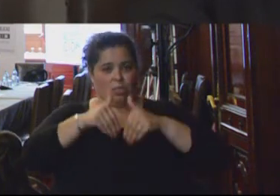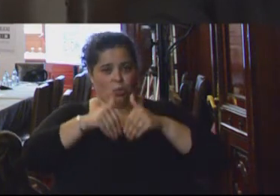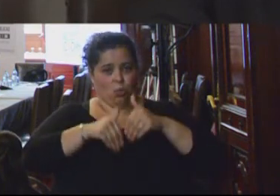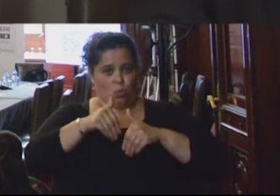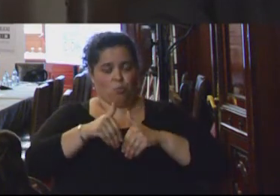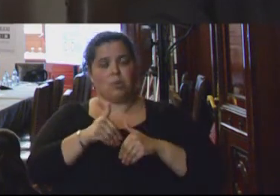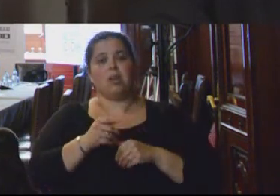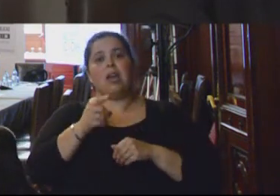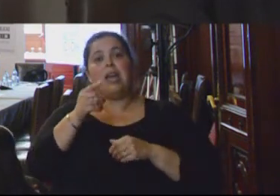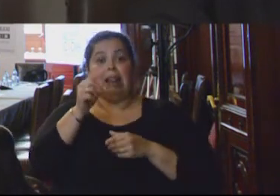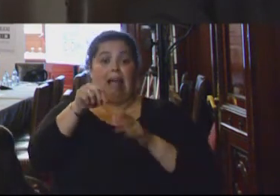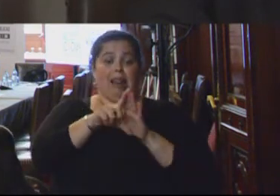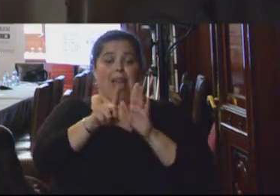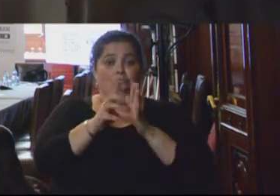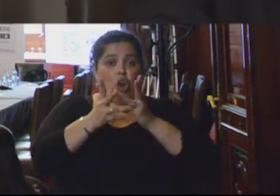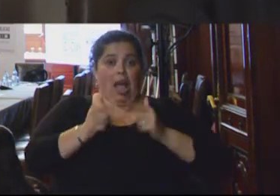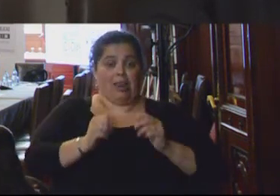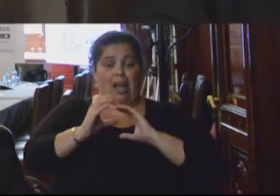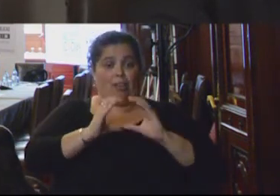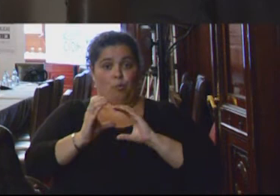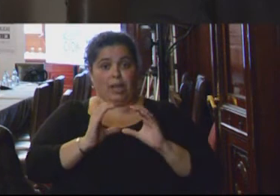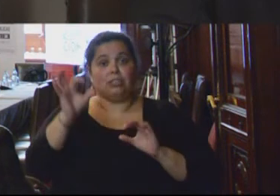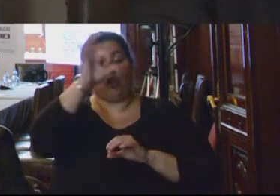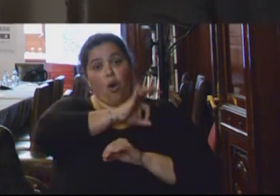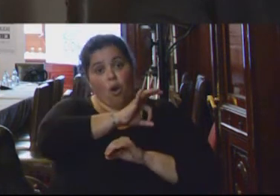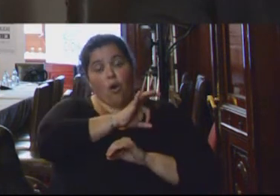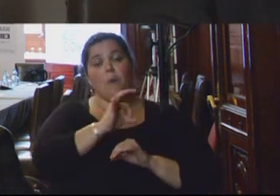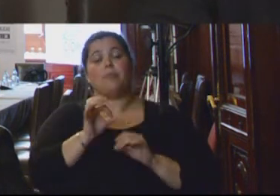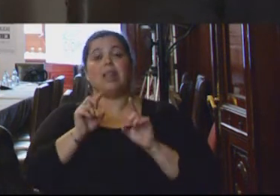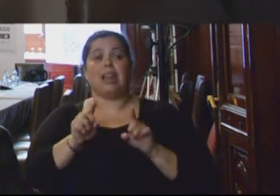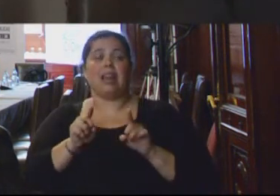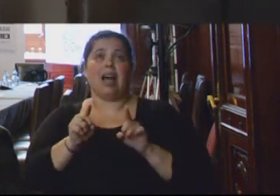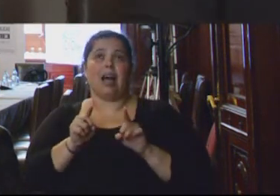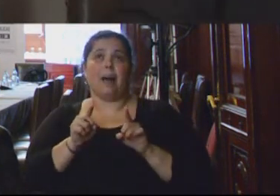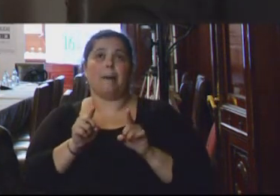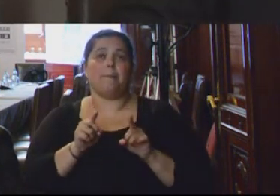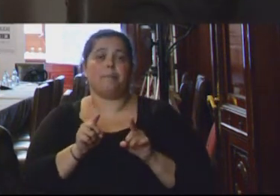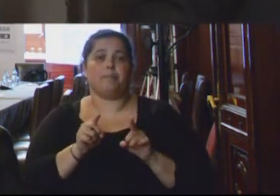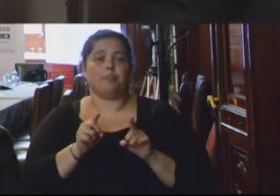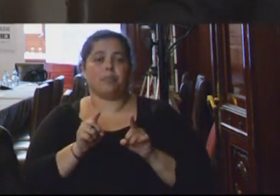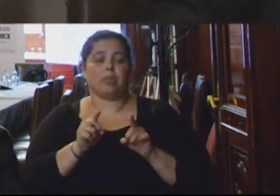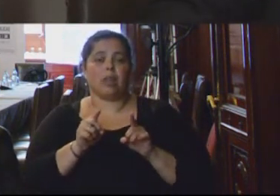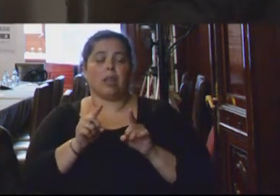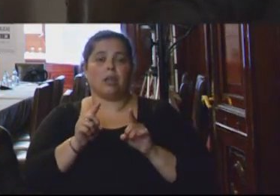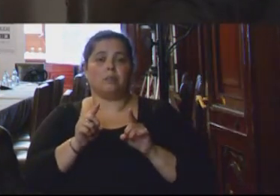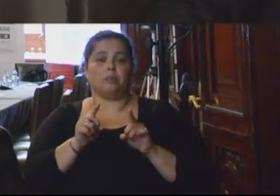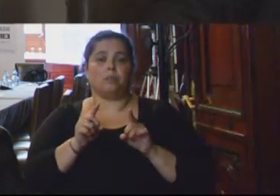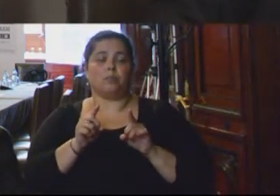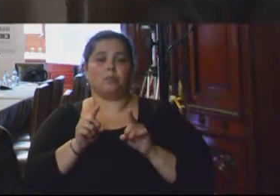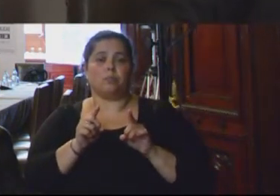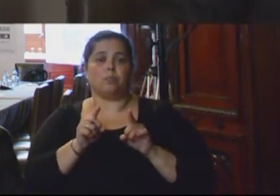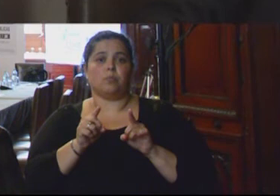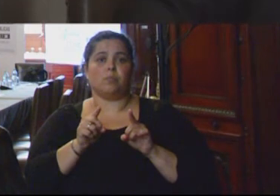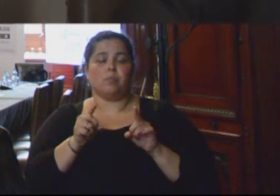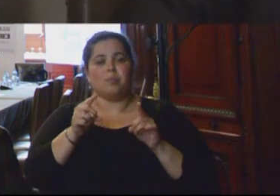de Comunicación o la disposición constitucional que categoriza a la comunicación no como un